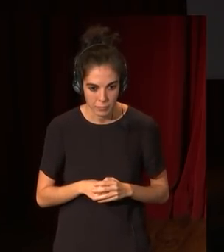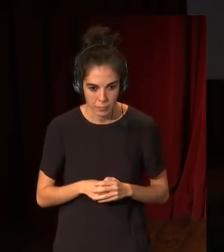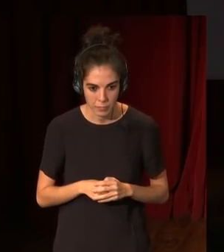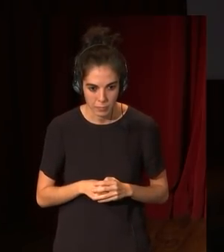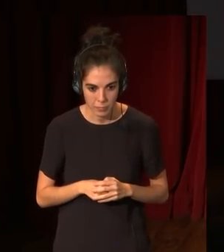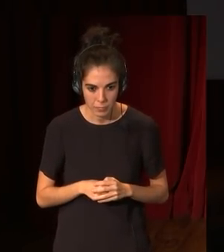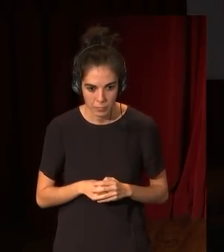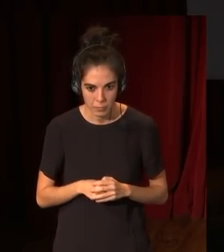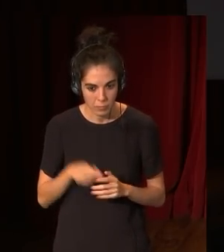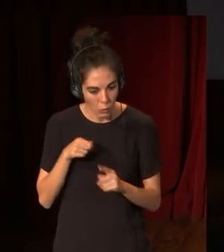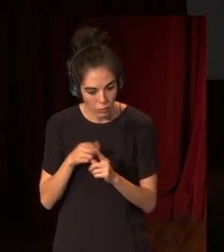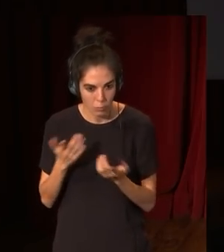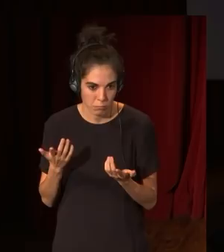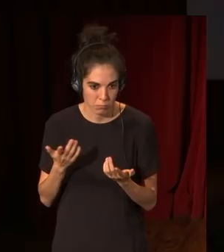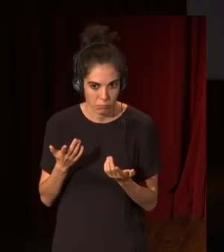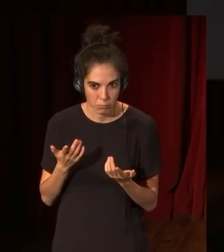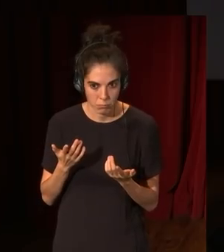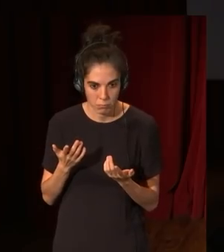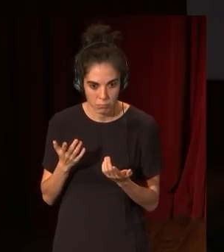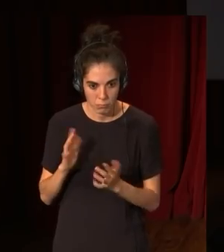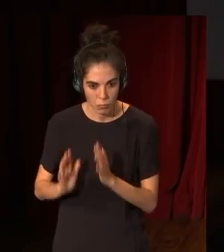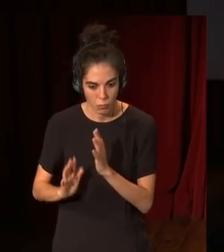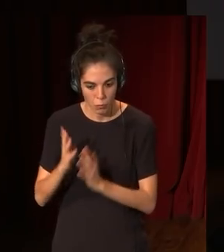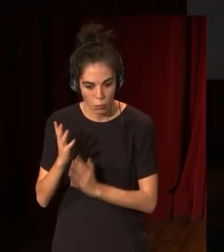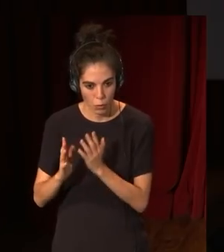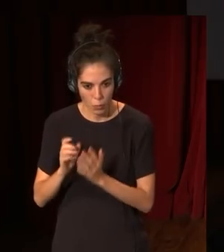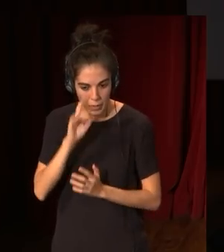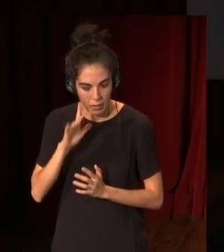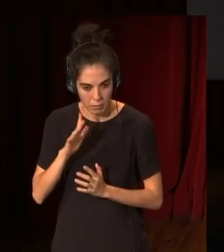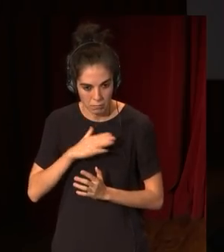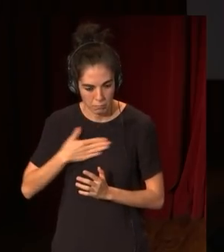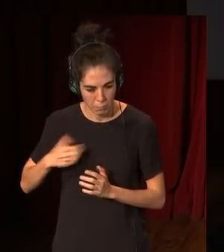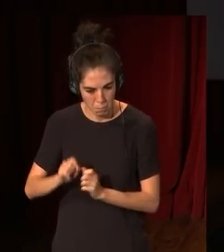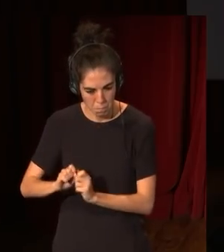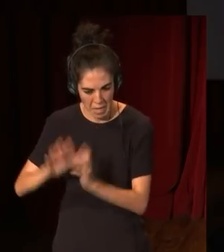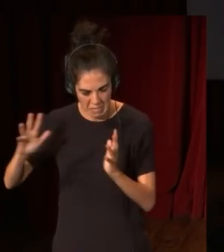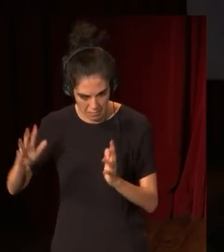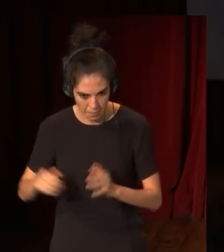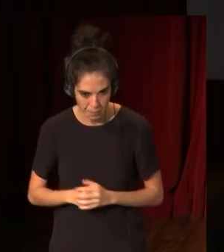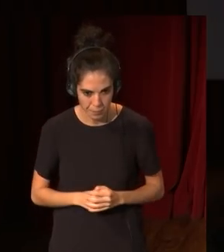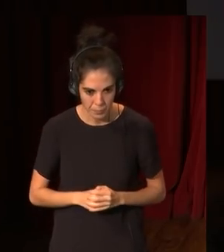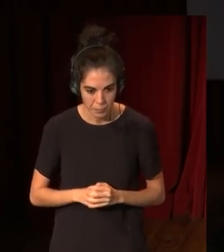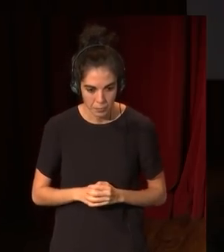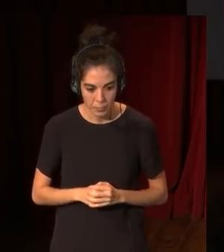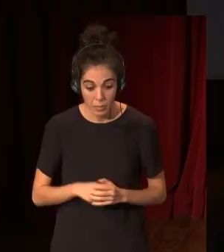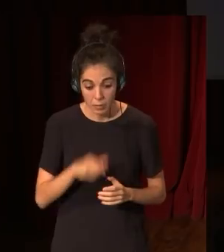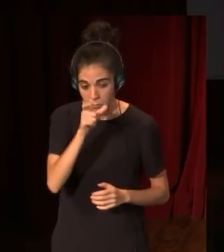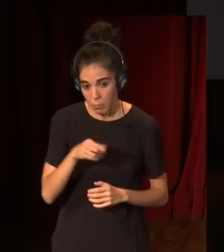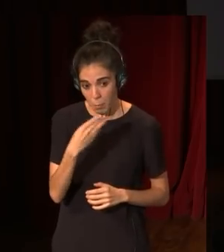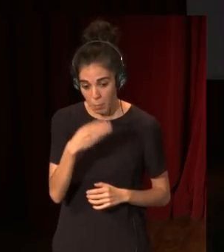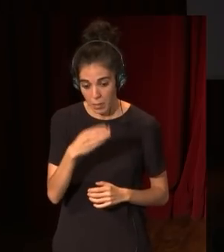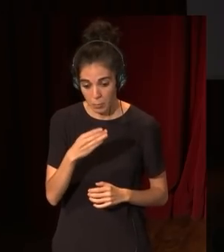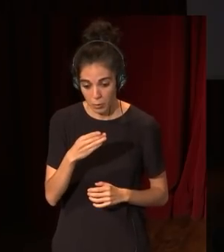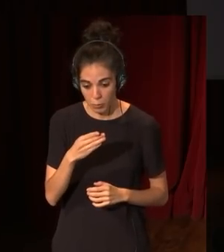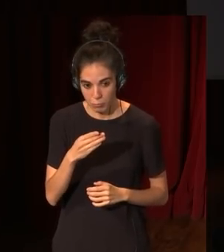y hacer que el fuego sea más vivo y como bermejo ha utilizado este motivo